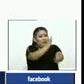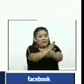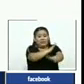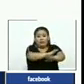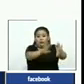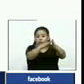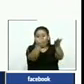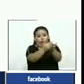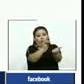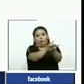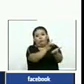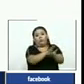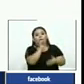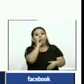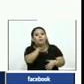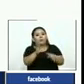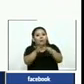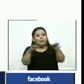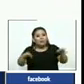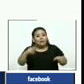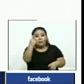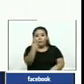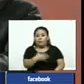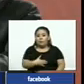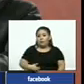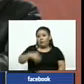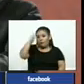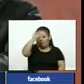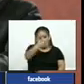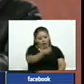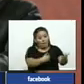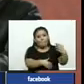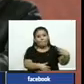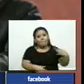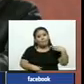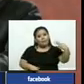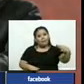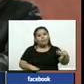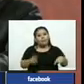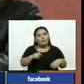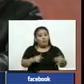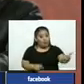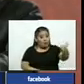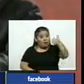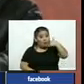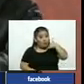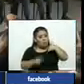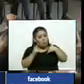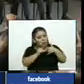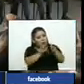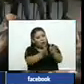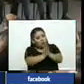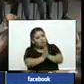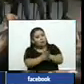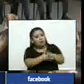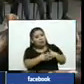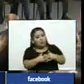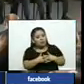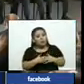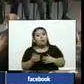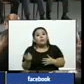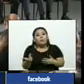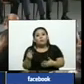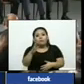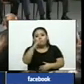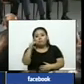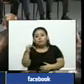la tierra, decía el mandatario en un tuit en el que instaba a su homólogo mexicano a llamarlo por teléfono para solicitar la ayuda del vecino del